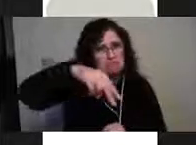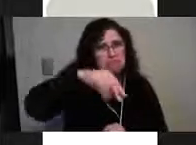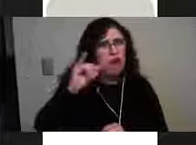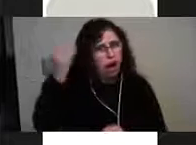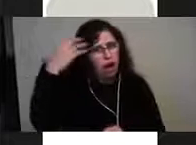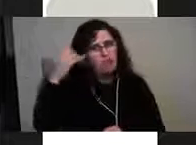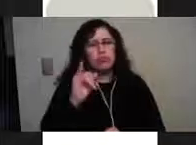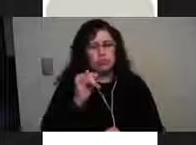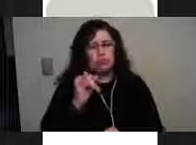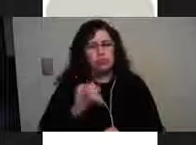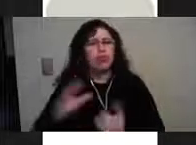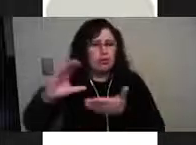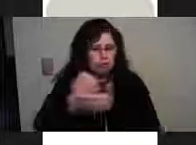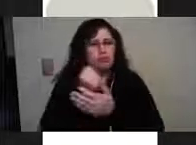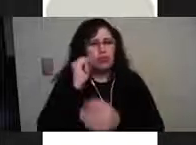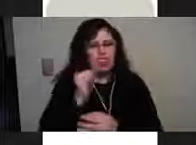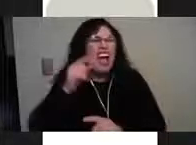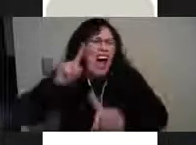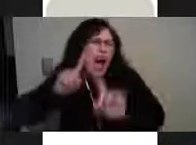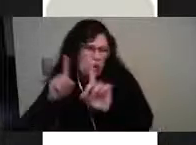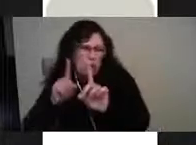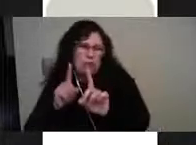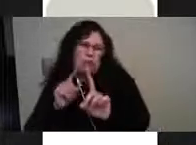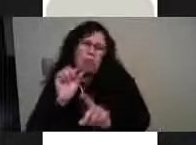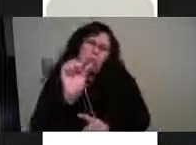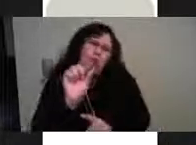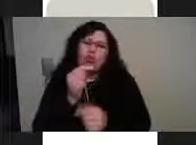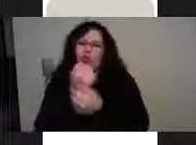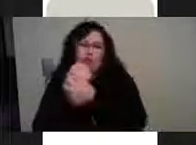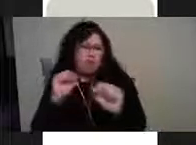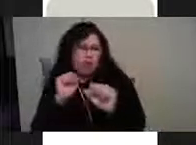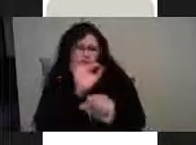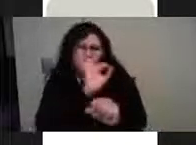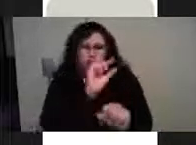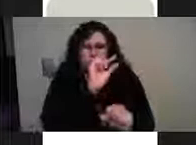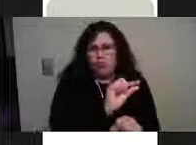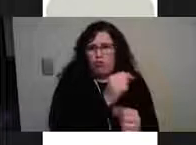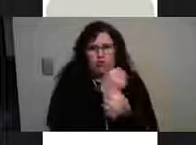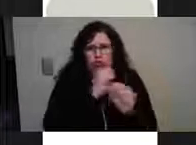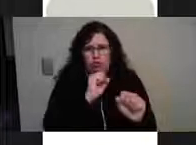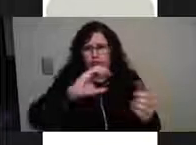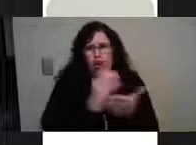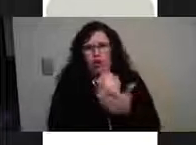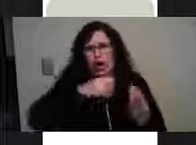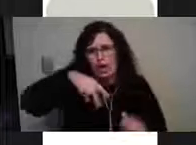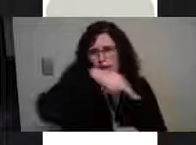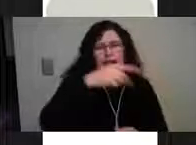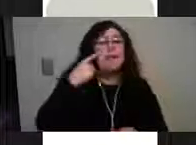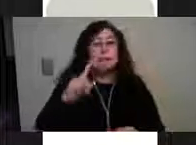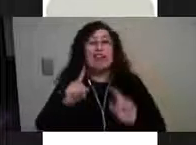Y por supuesto hay algunas excepciones ya, pero una de las reglas de rehabilitación indican que estos niños hay que